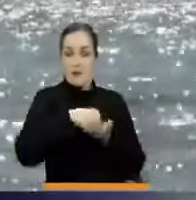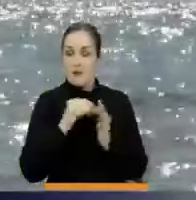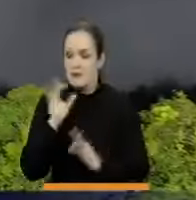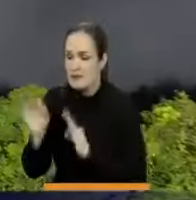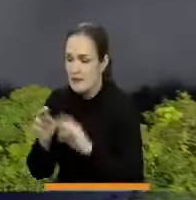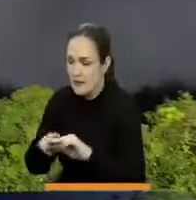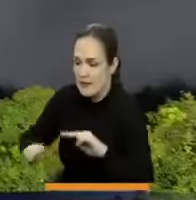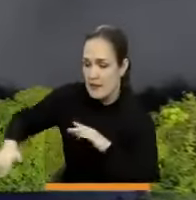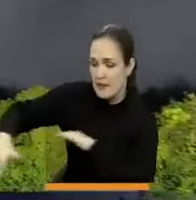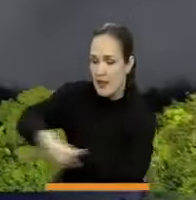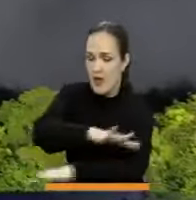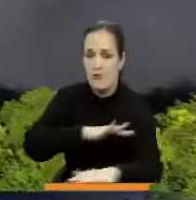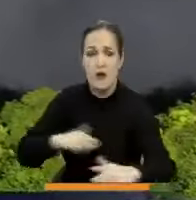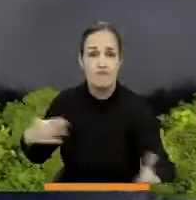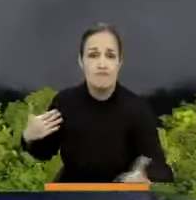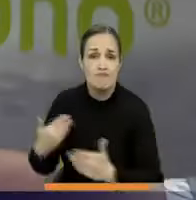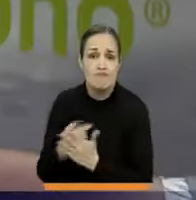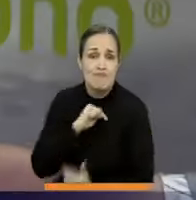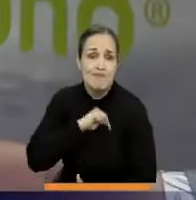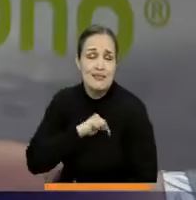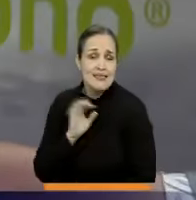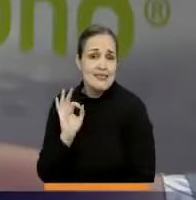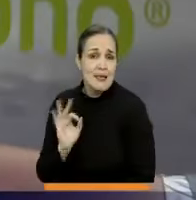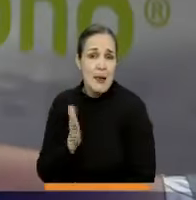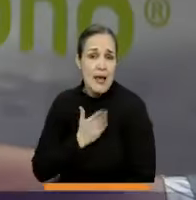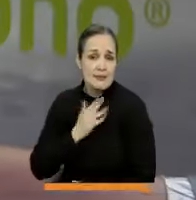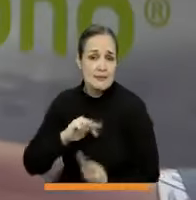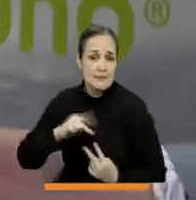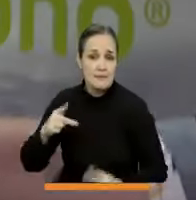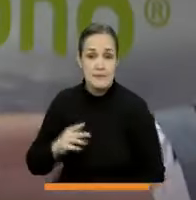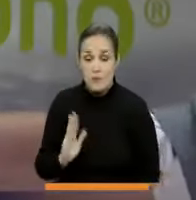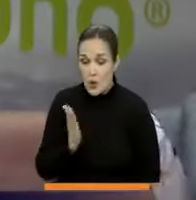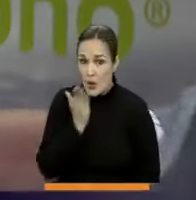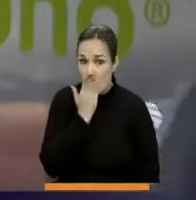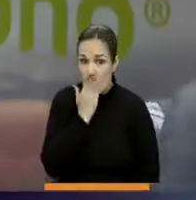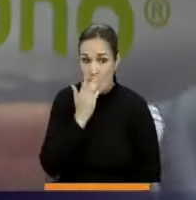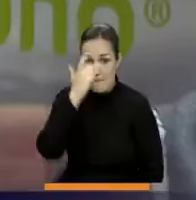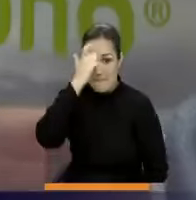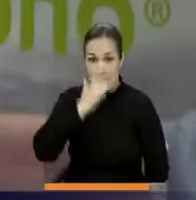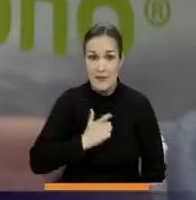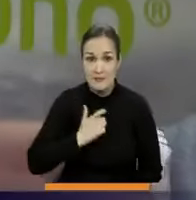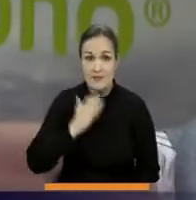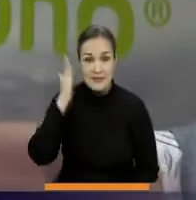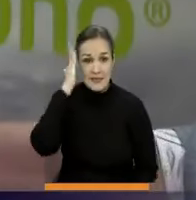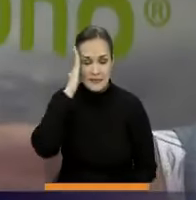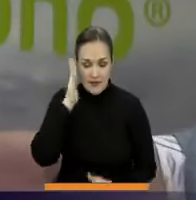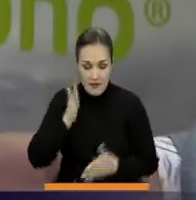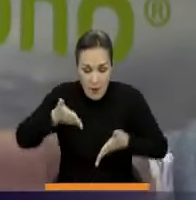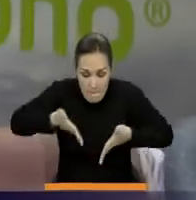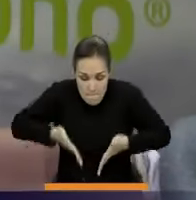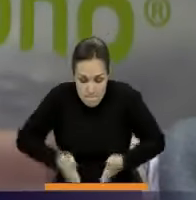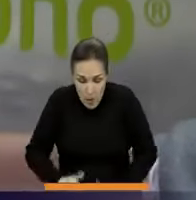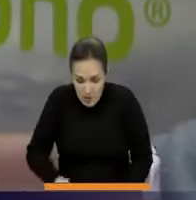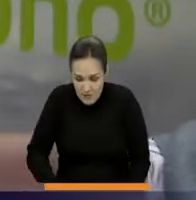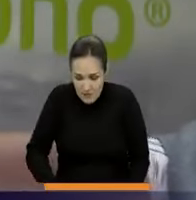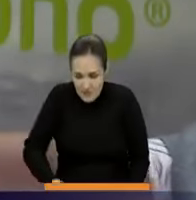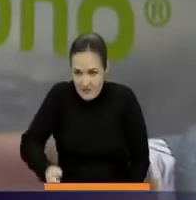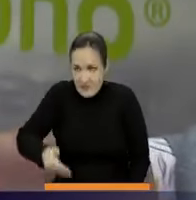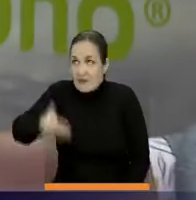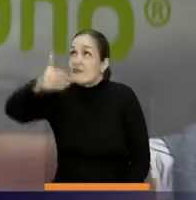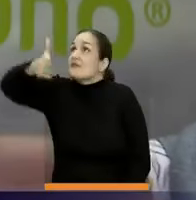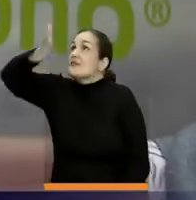naturaleza ha vivido con ellos desde siempre. Es que los indígenas, pues, como nacimos de allá, de la misma